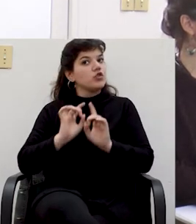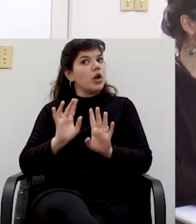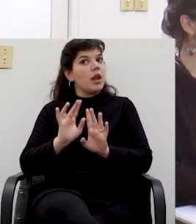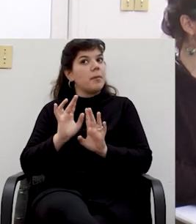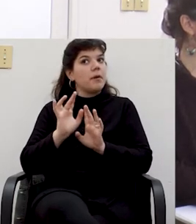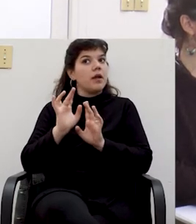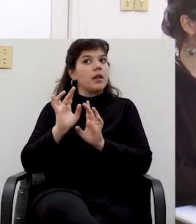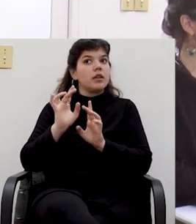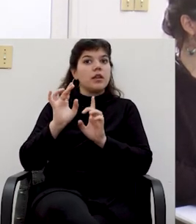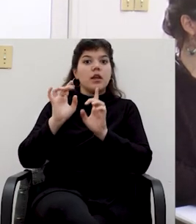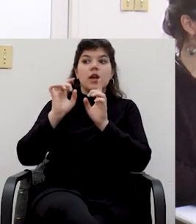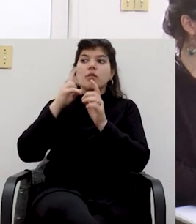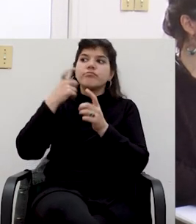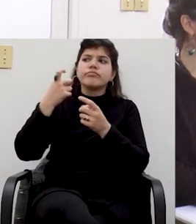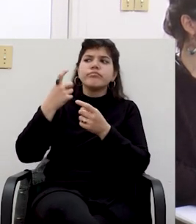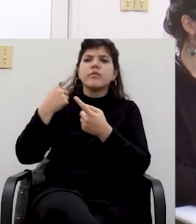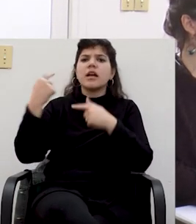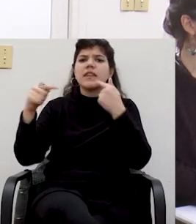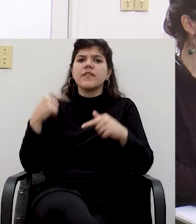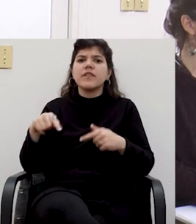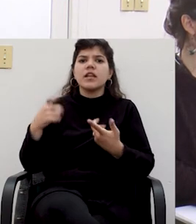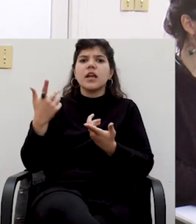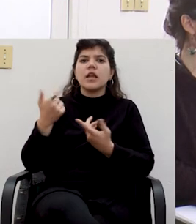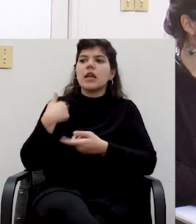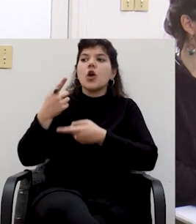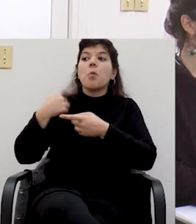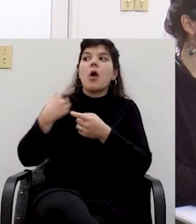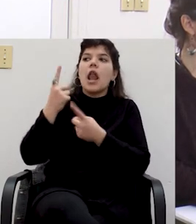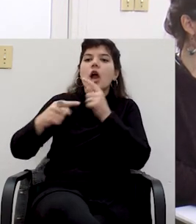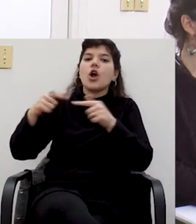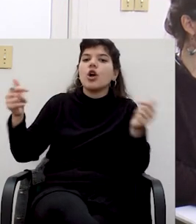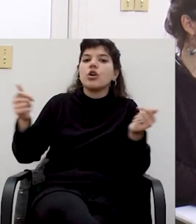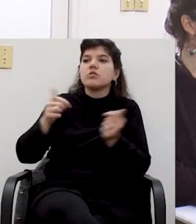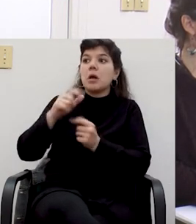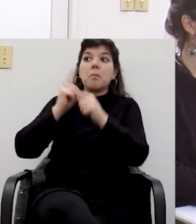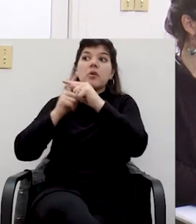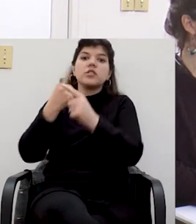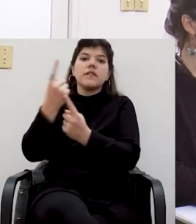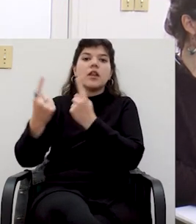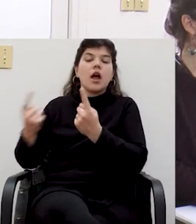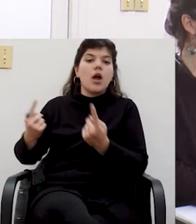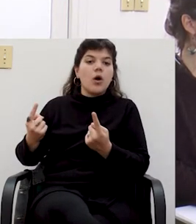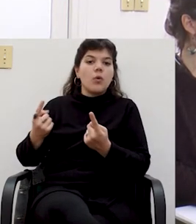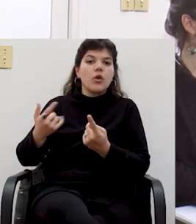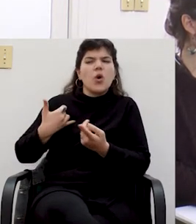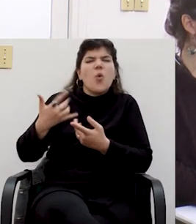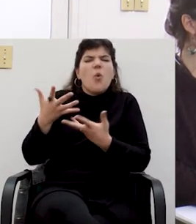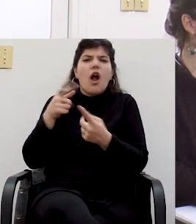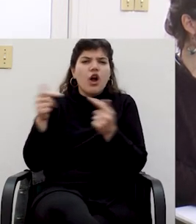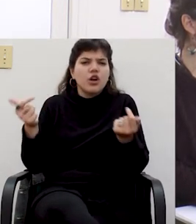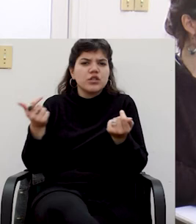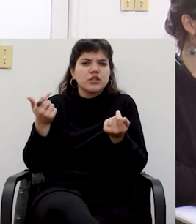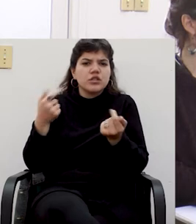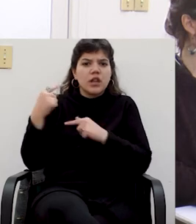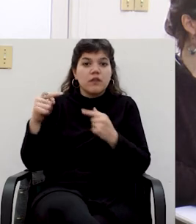nuestros talentos y virtudes. ¿Cuáles son esos talentos y virtudes que nos distinguen como sujeto de derecho? No